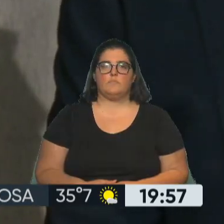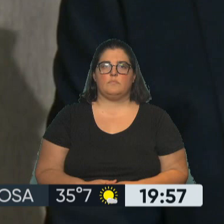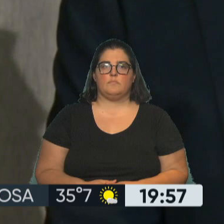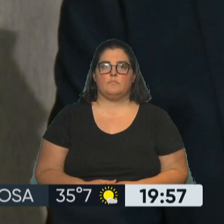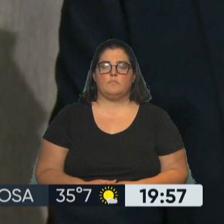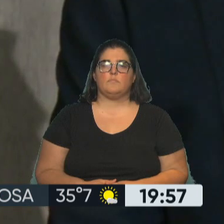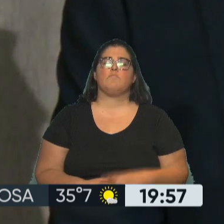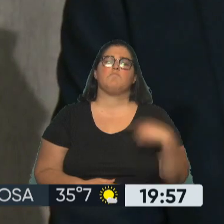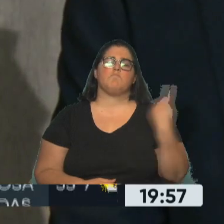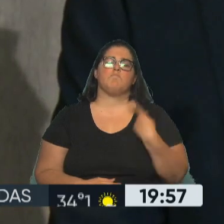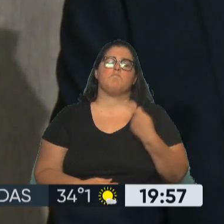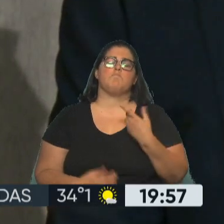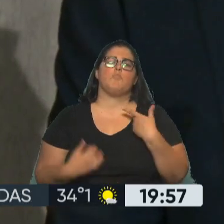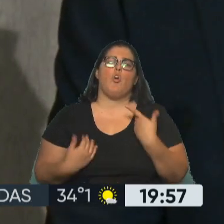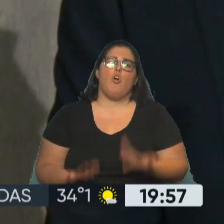Salimos muy conformes.